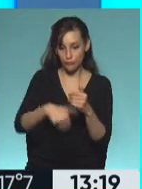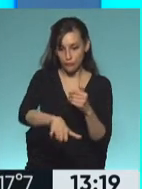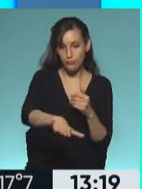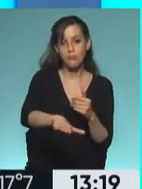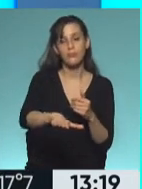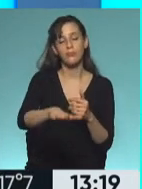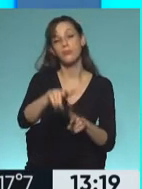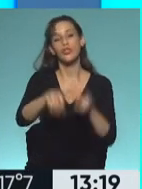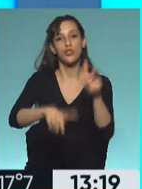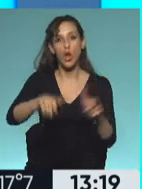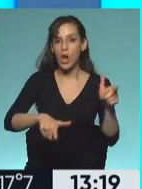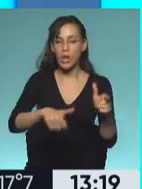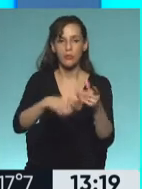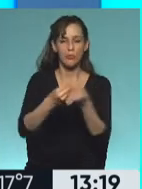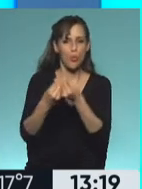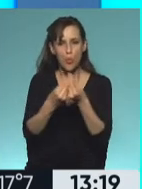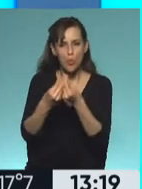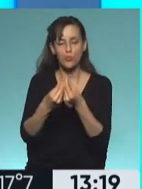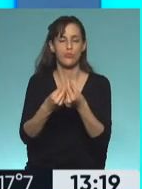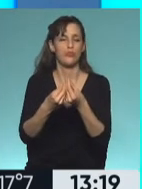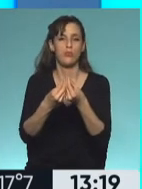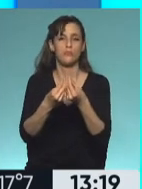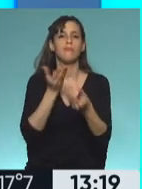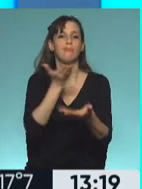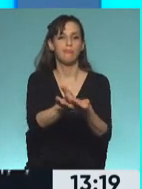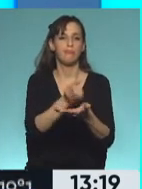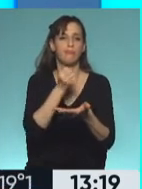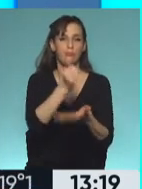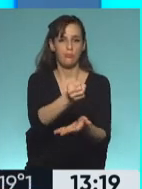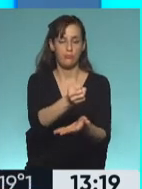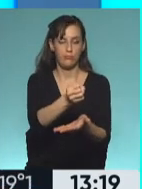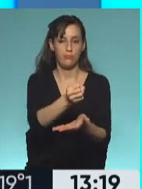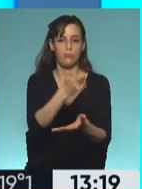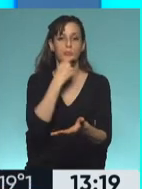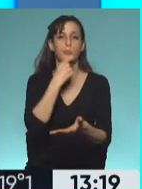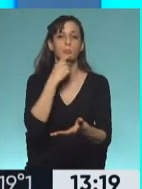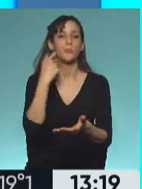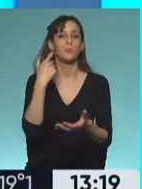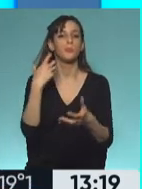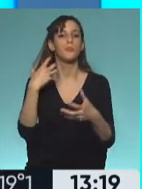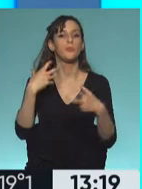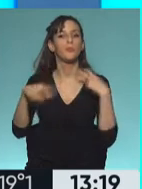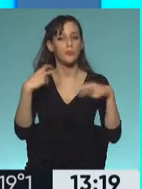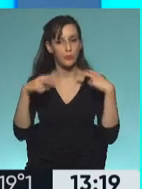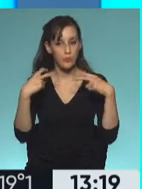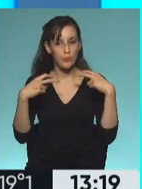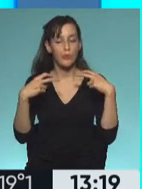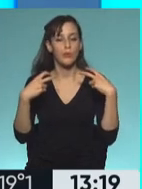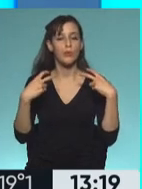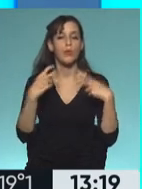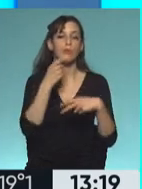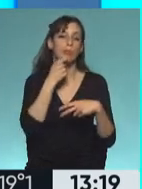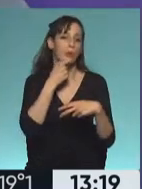de confinamiento con lo cual por ejemplo gastronómicos de casi la totalidad va a estar una necesidad de